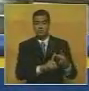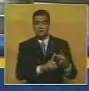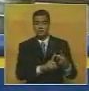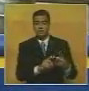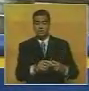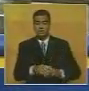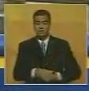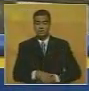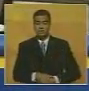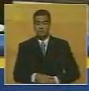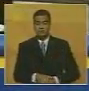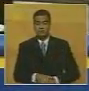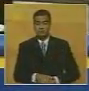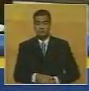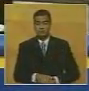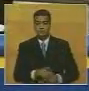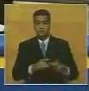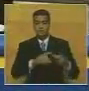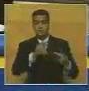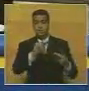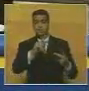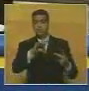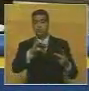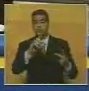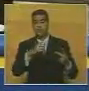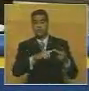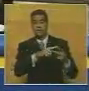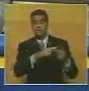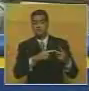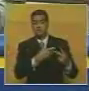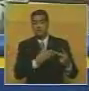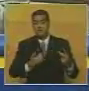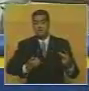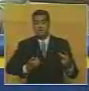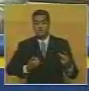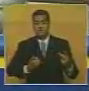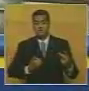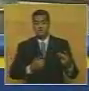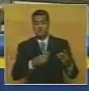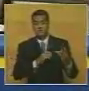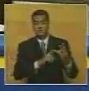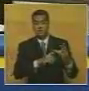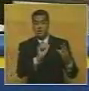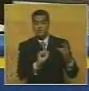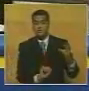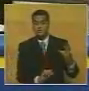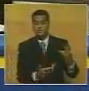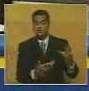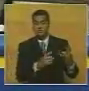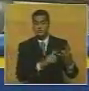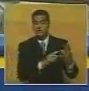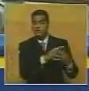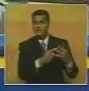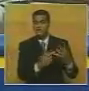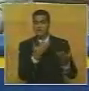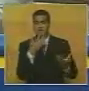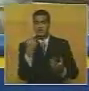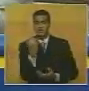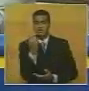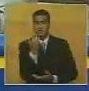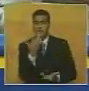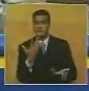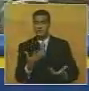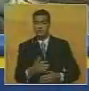con dictadores como Noriega en Nicaragua hasta que les convino, con las dictaduras del sur, sencillamente